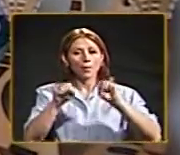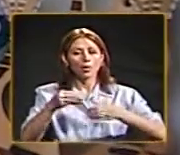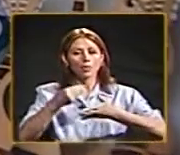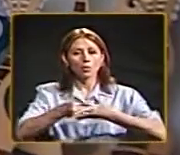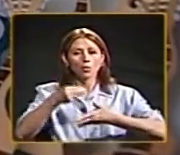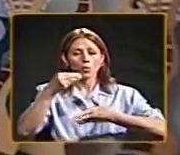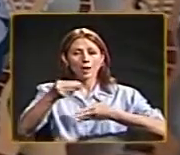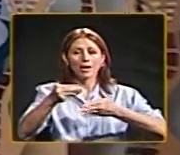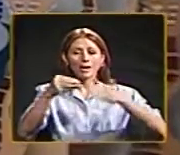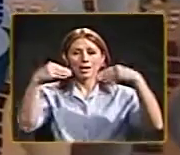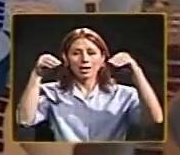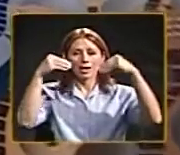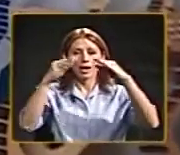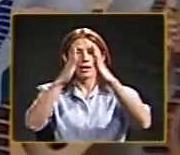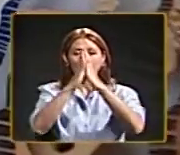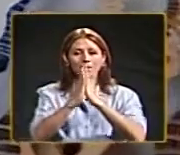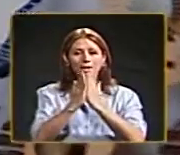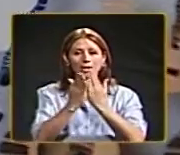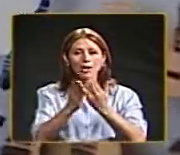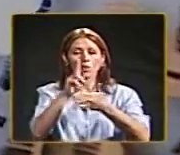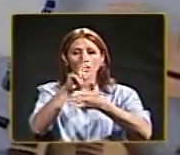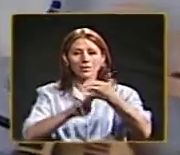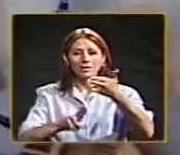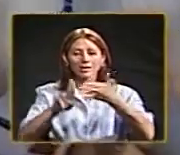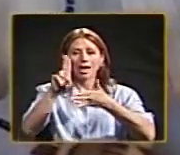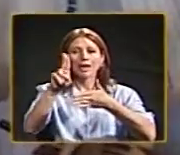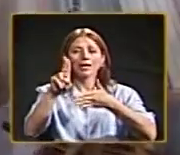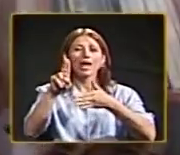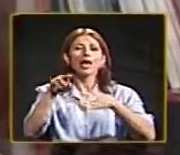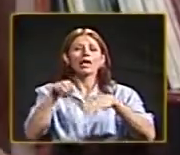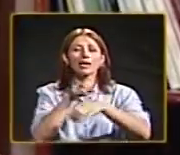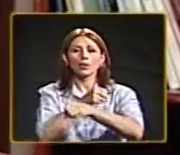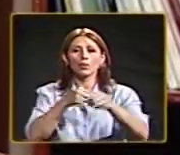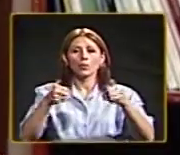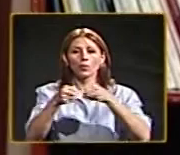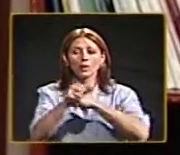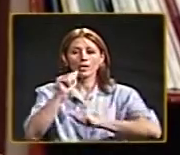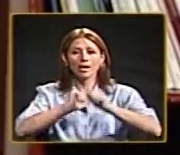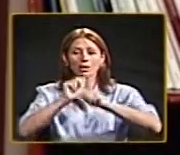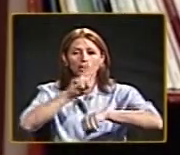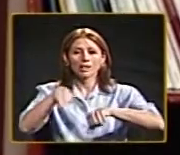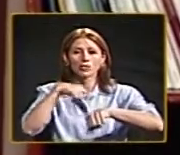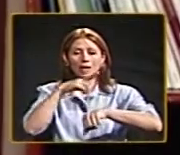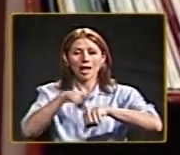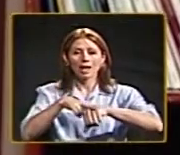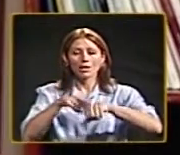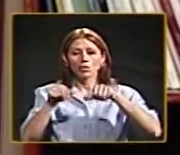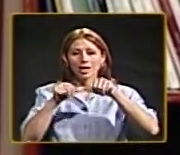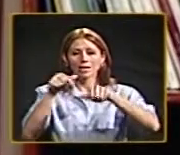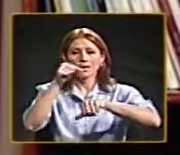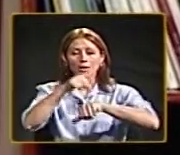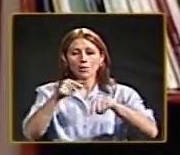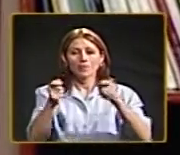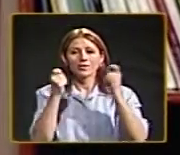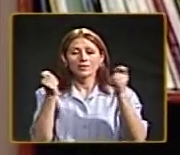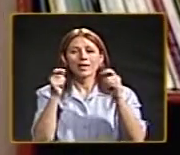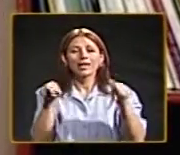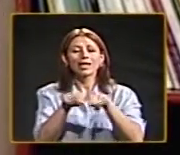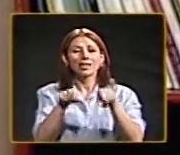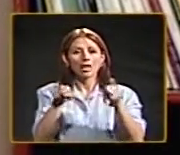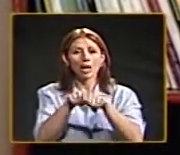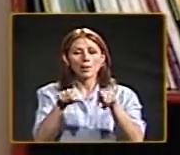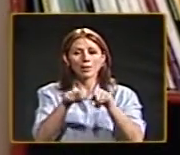la librería universitaria, en el vestíbulo del Teatro Nacional durante el periodo de festival y también directamente en